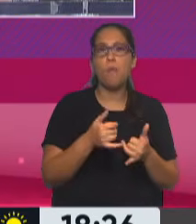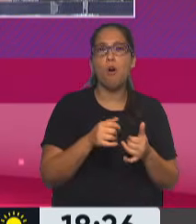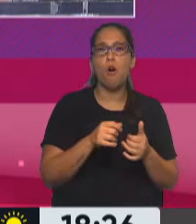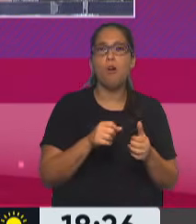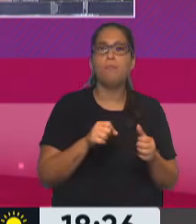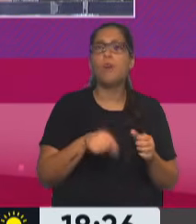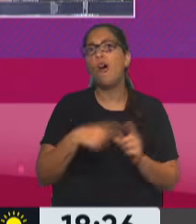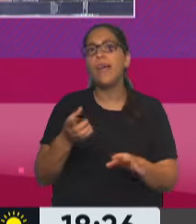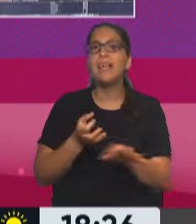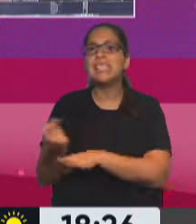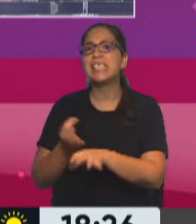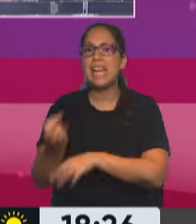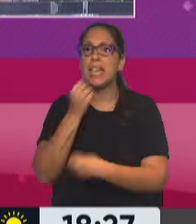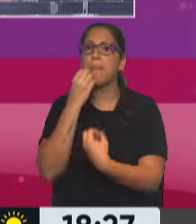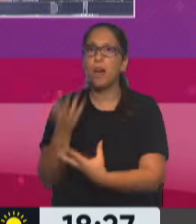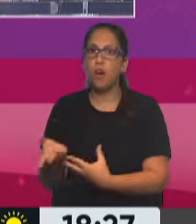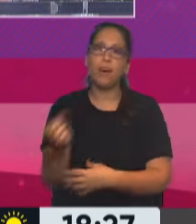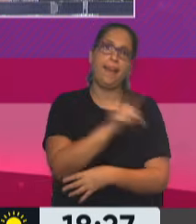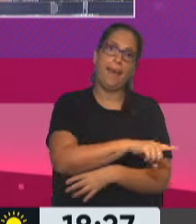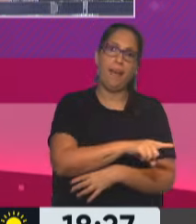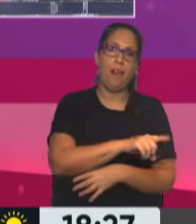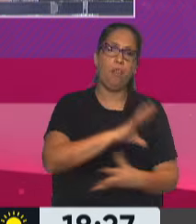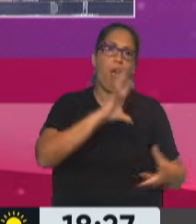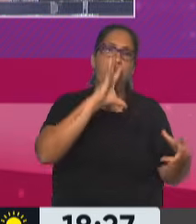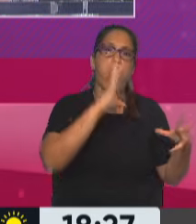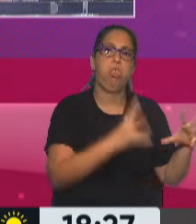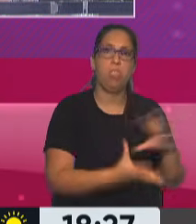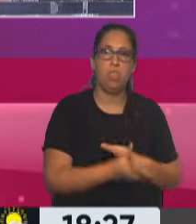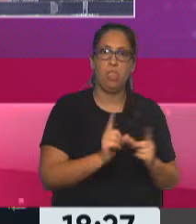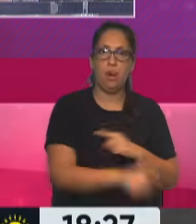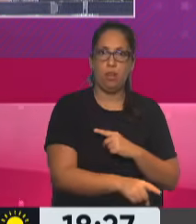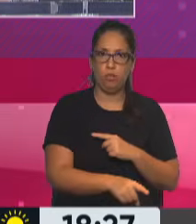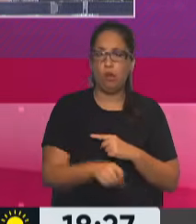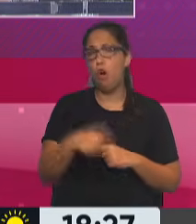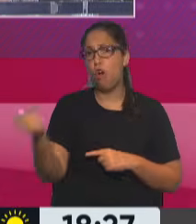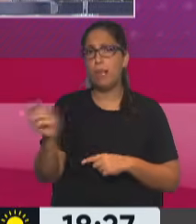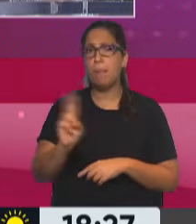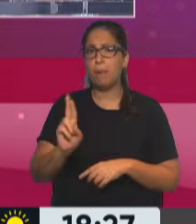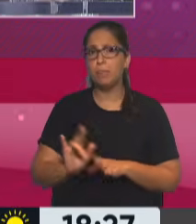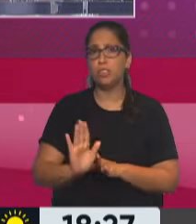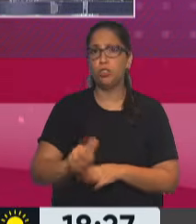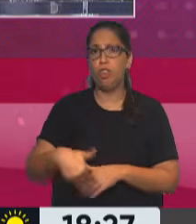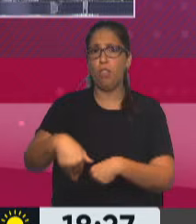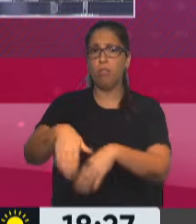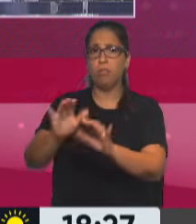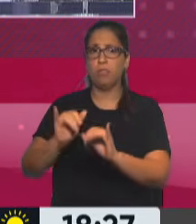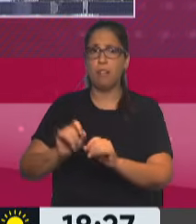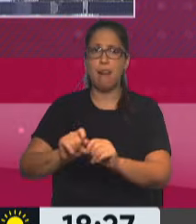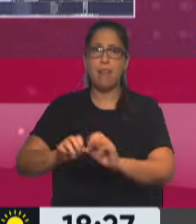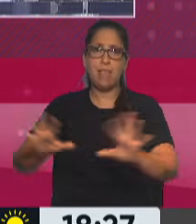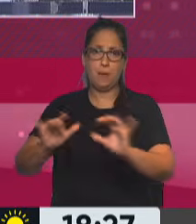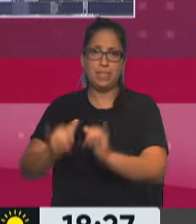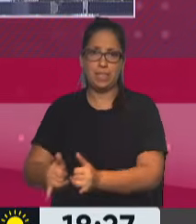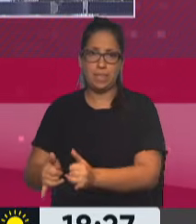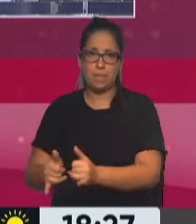más educativas o que pueden llegar a necesitarlas para la educación se permitirían. Bien, ahí tenemos, diría, un